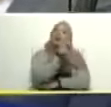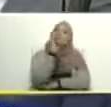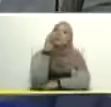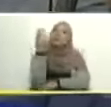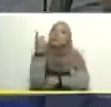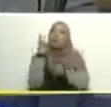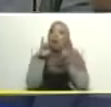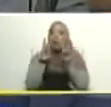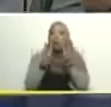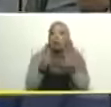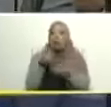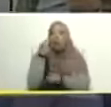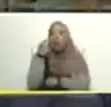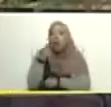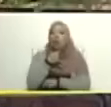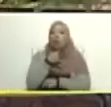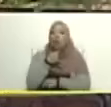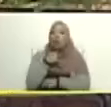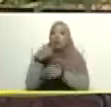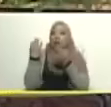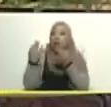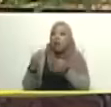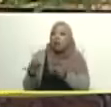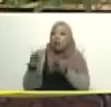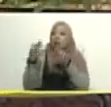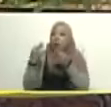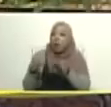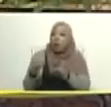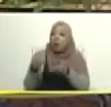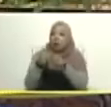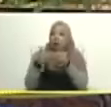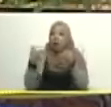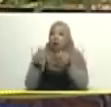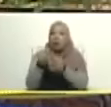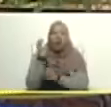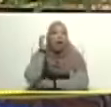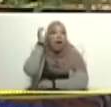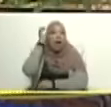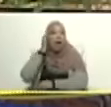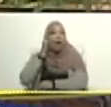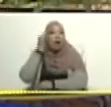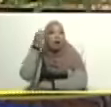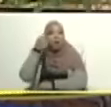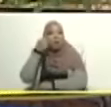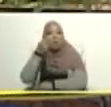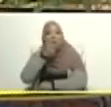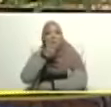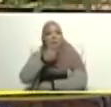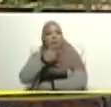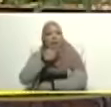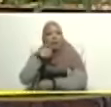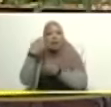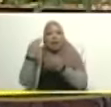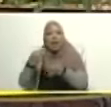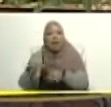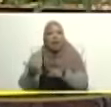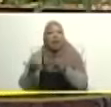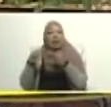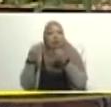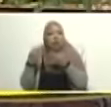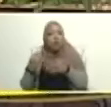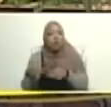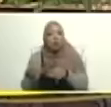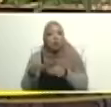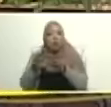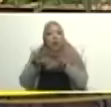atraer incluso los dólares, los euros de mucha gente que quisiera ver ese espectáculo, la primera tierra